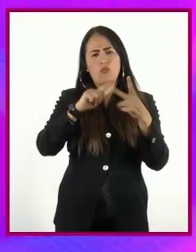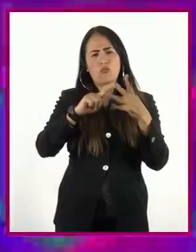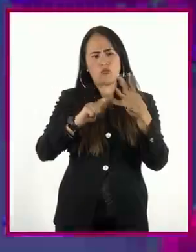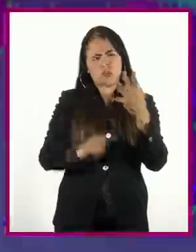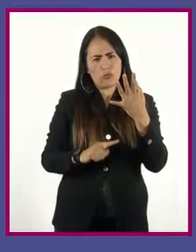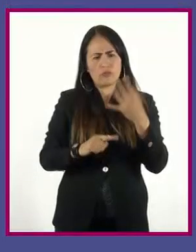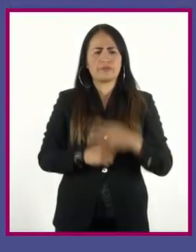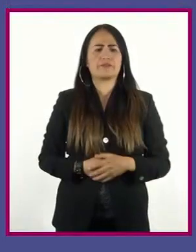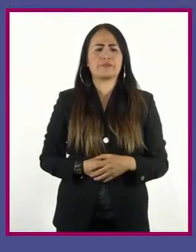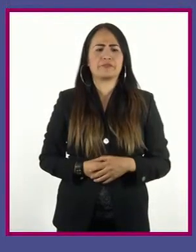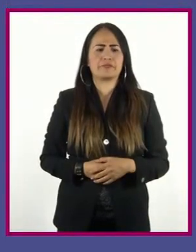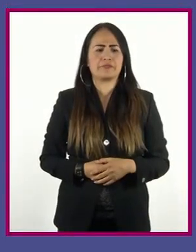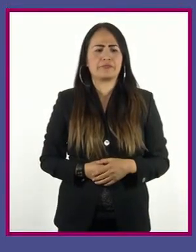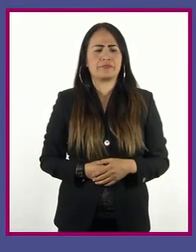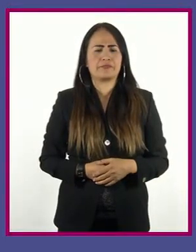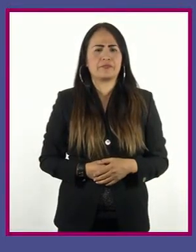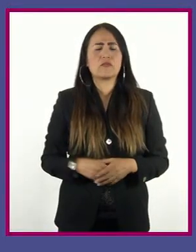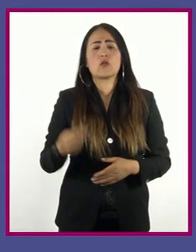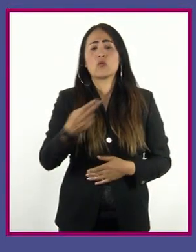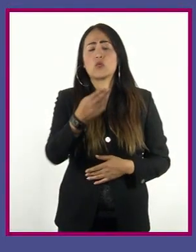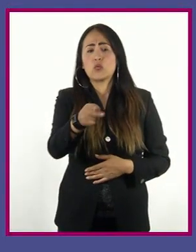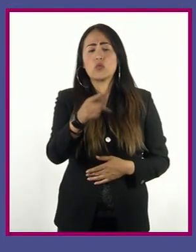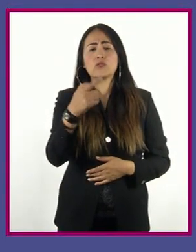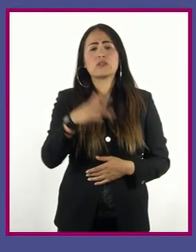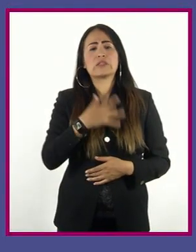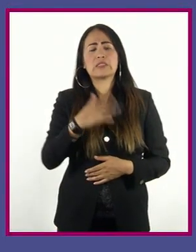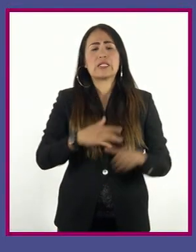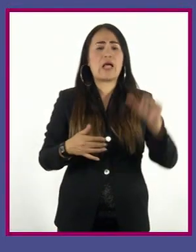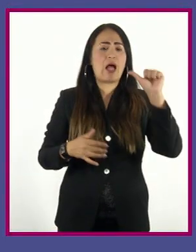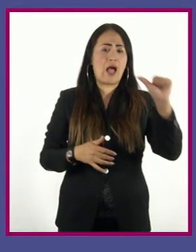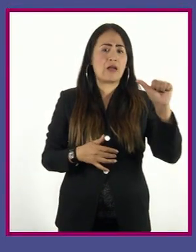¿Qué tipo de entrevistas consideras que es el caso